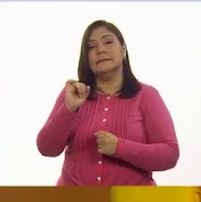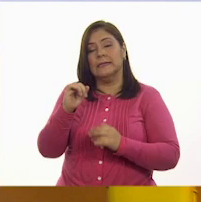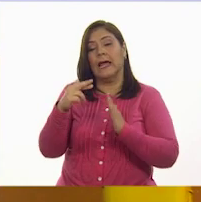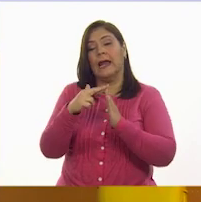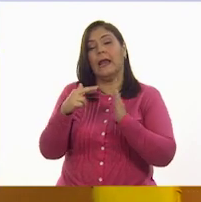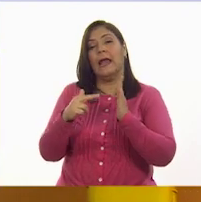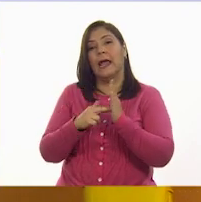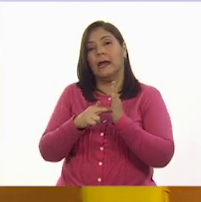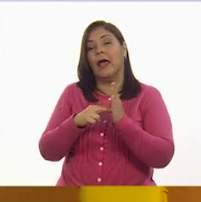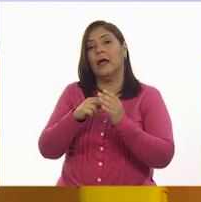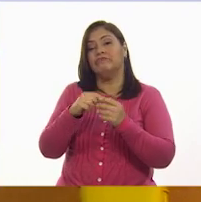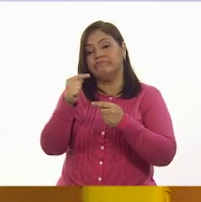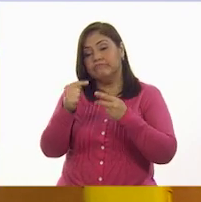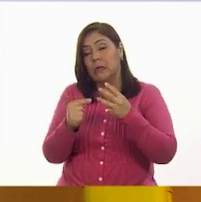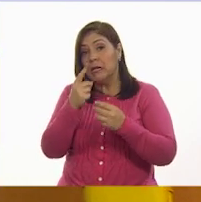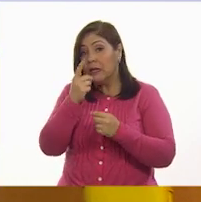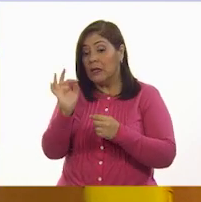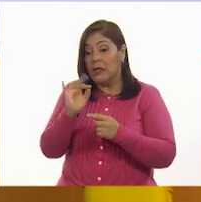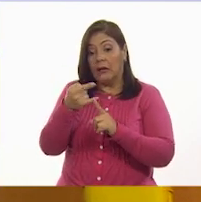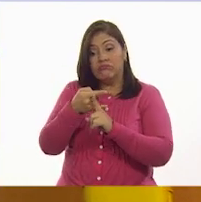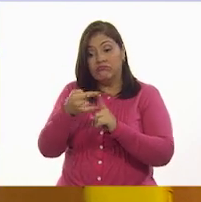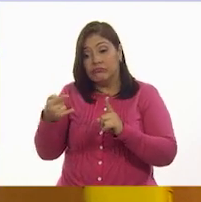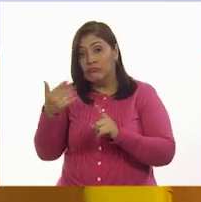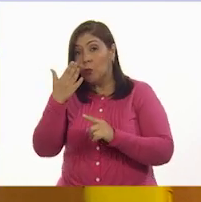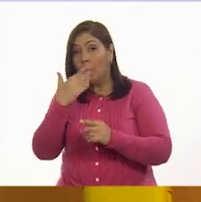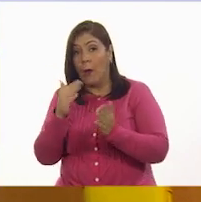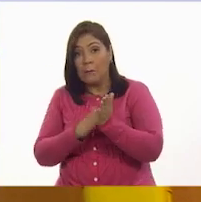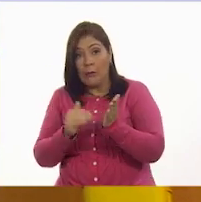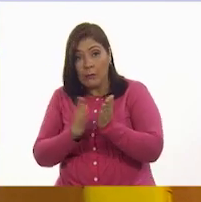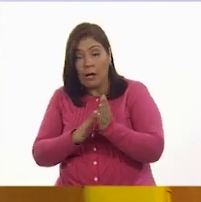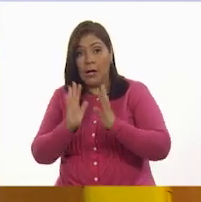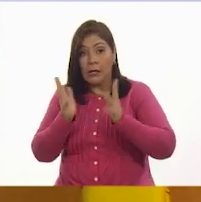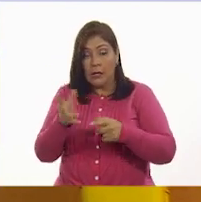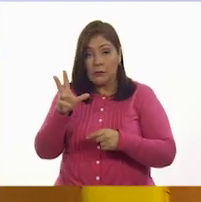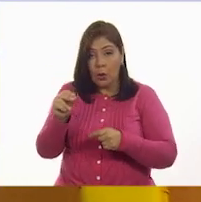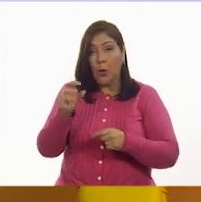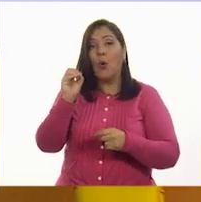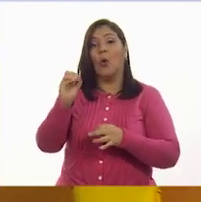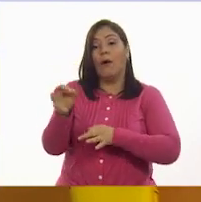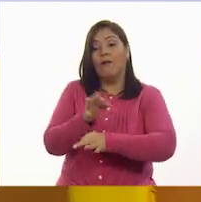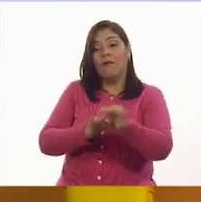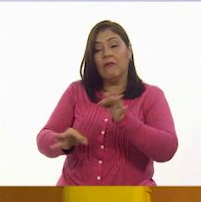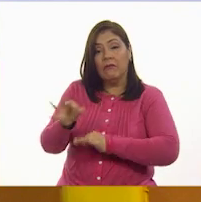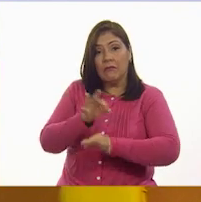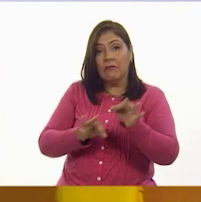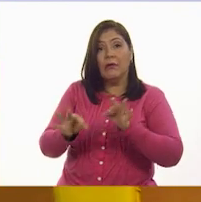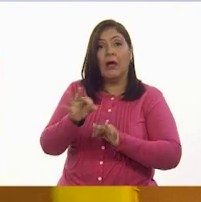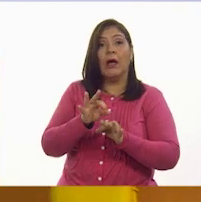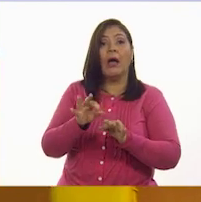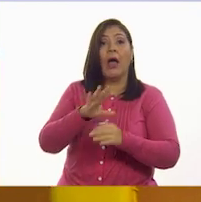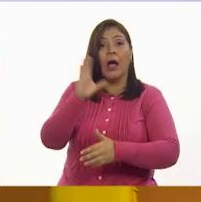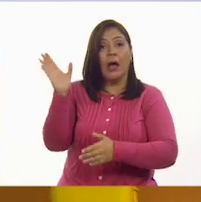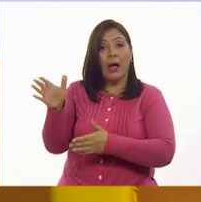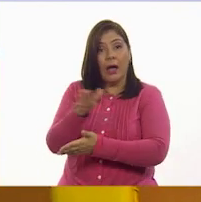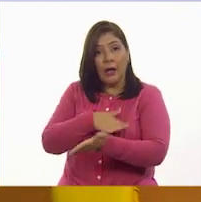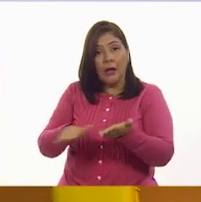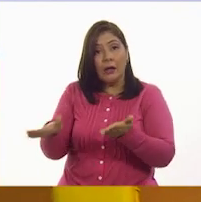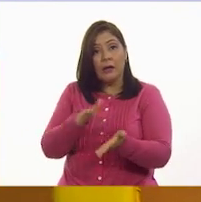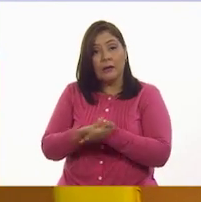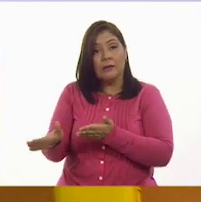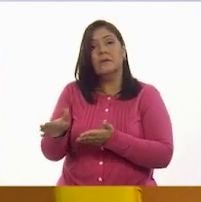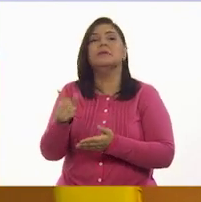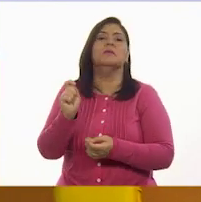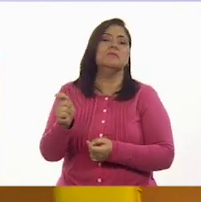que sí, ya no teníamos tarjetas o se nos acababan las fichas, terminaba el juego. Por lo tanto,